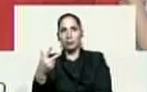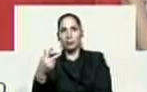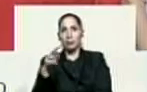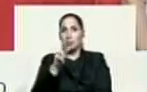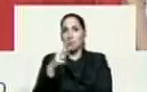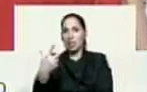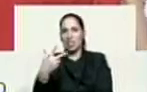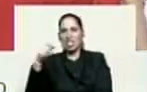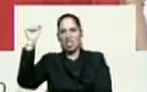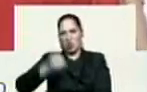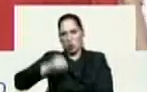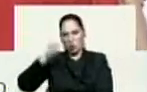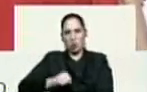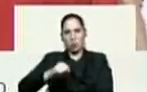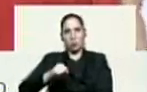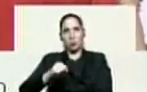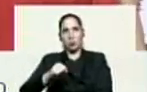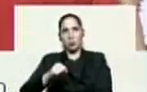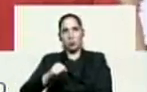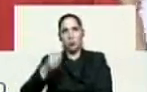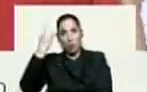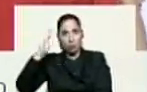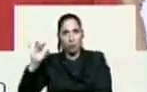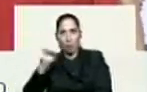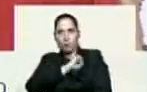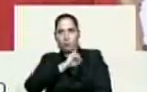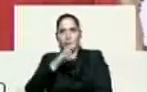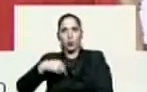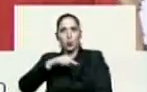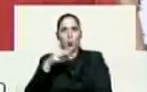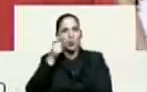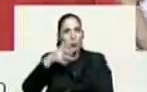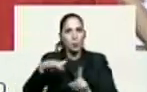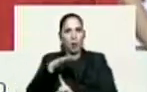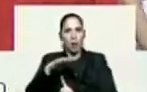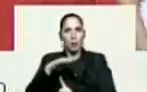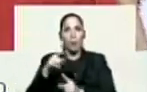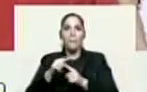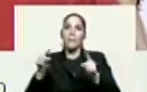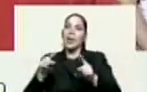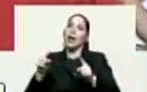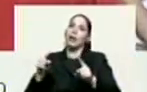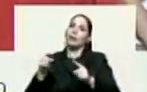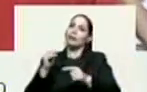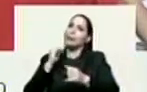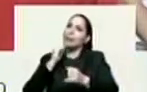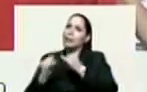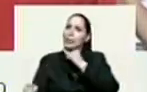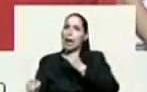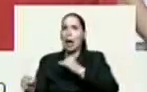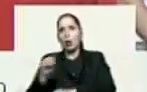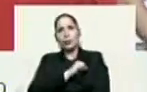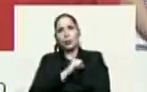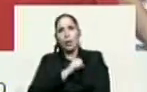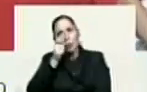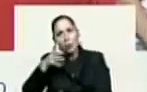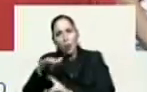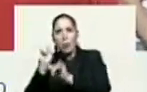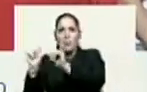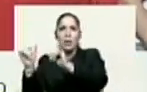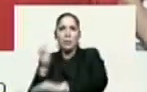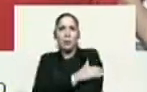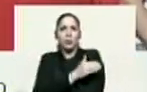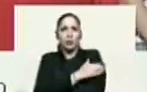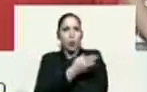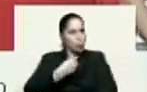sí o sí, tratando de asustar a nuestro pueblo, y terminaron asustando al pueblo de ellos. Y nuestro